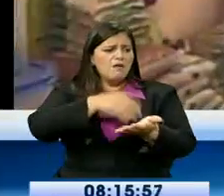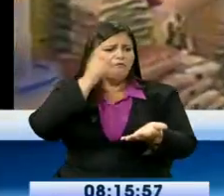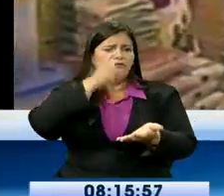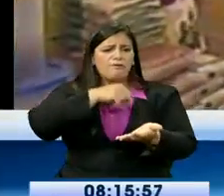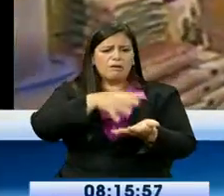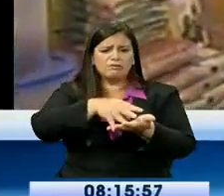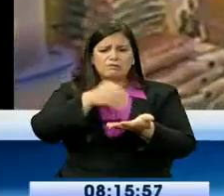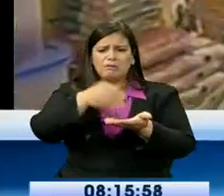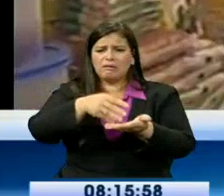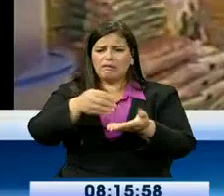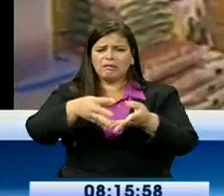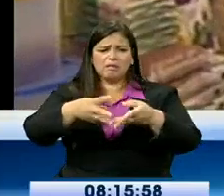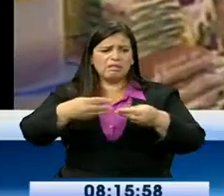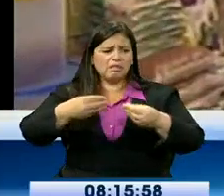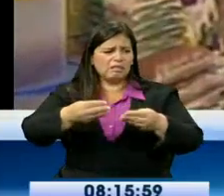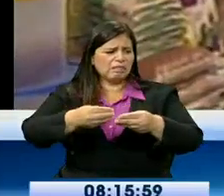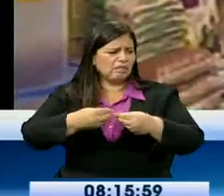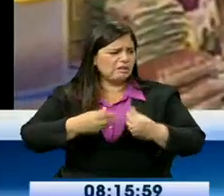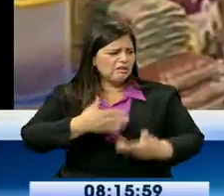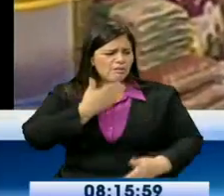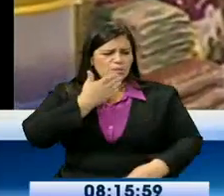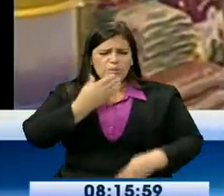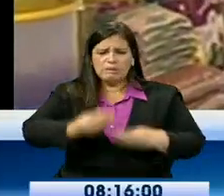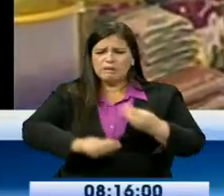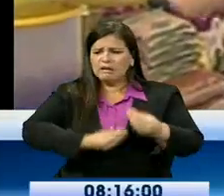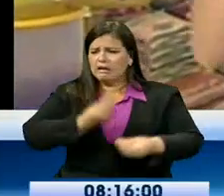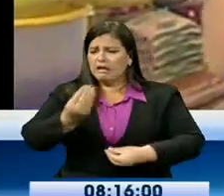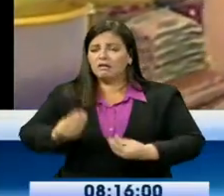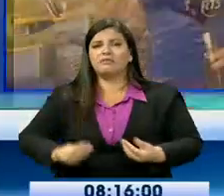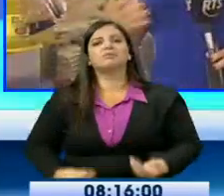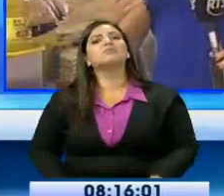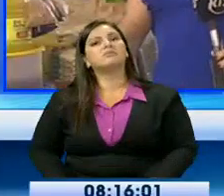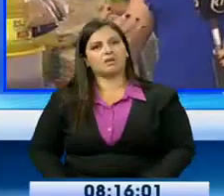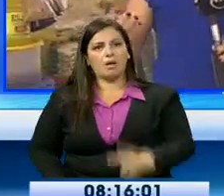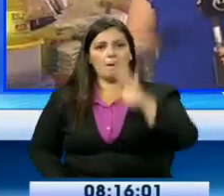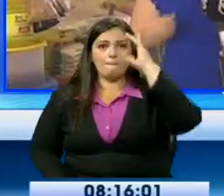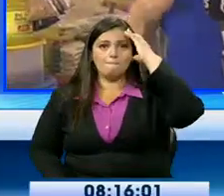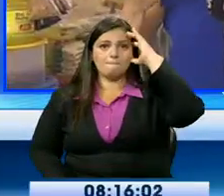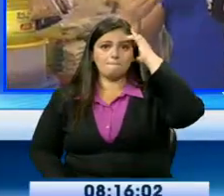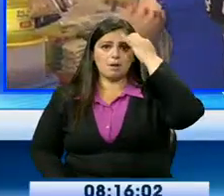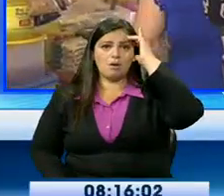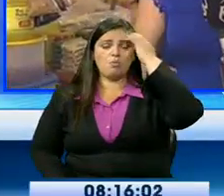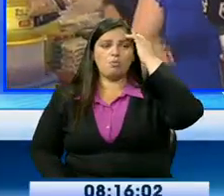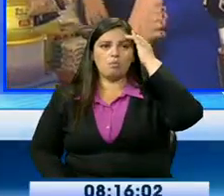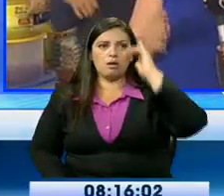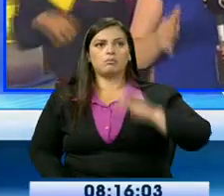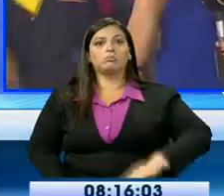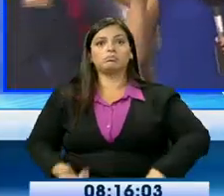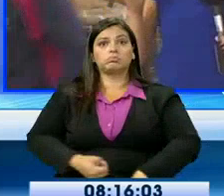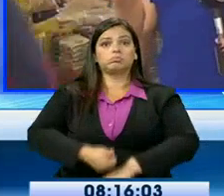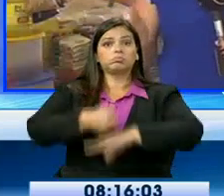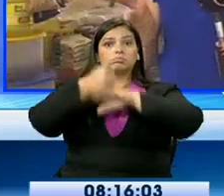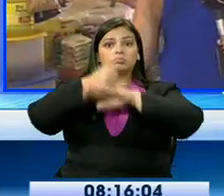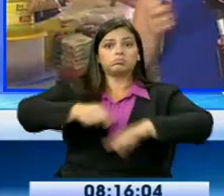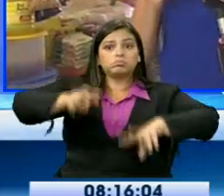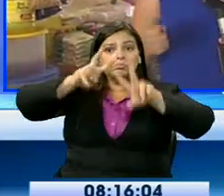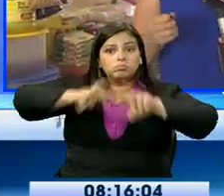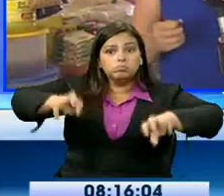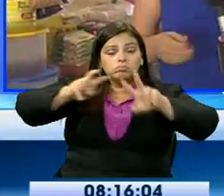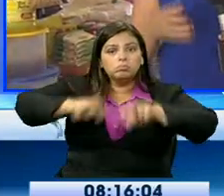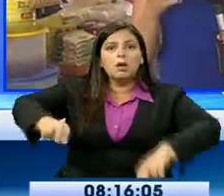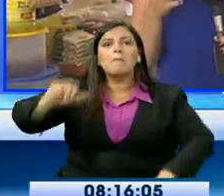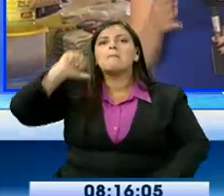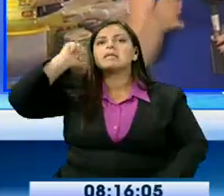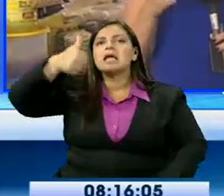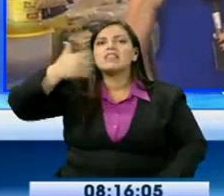Así que hay que recordar también que se están haciendo la respectiva investigación y el día de mañana, 9 de enero,